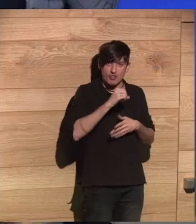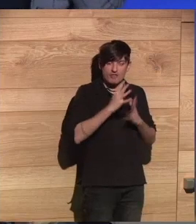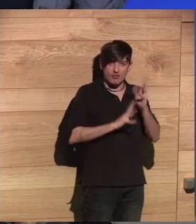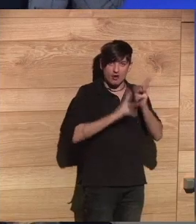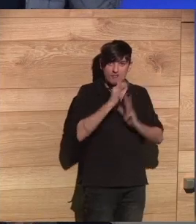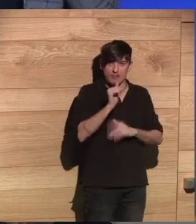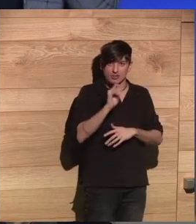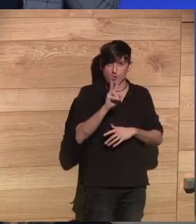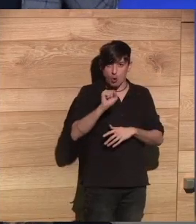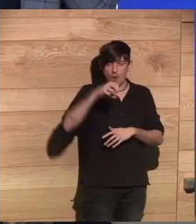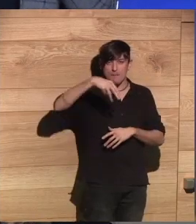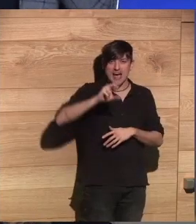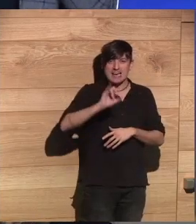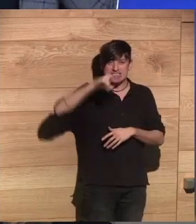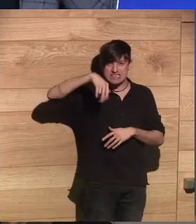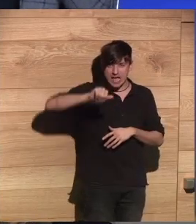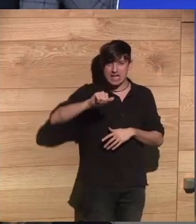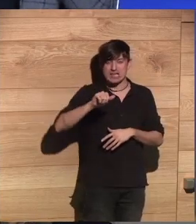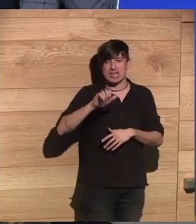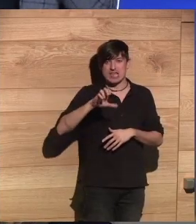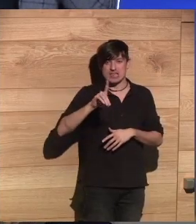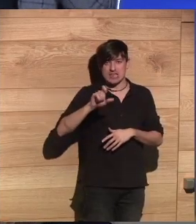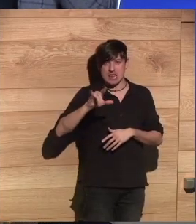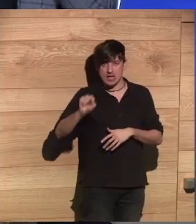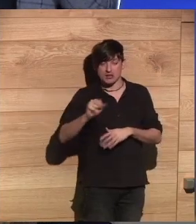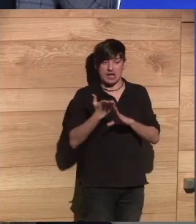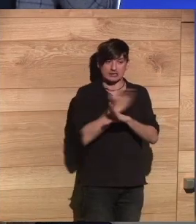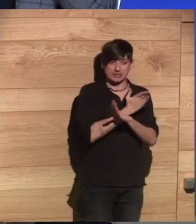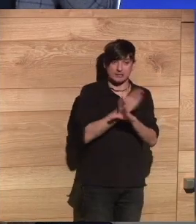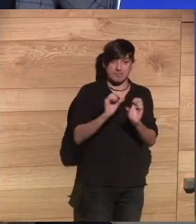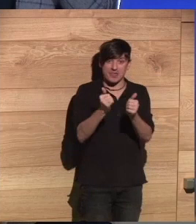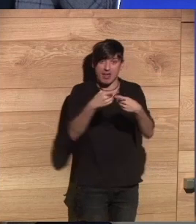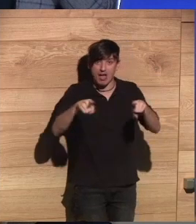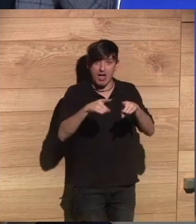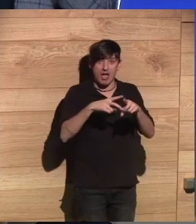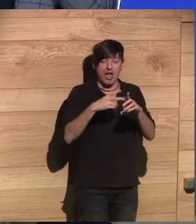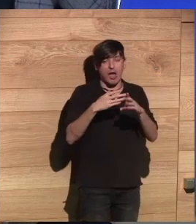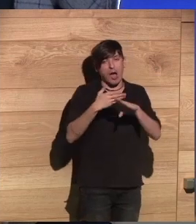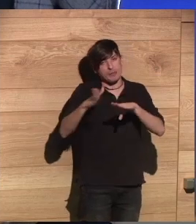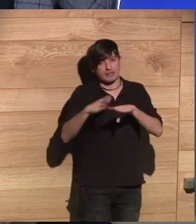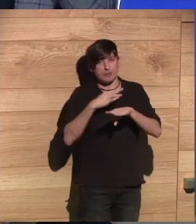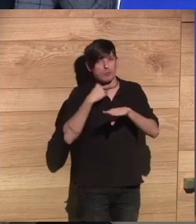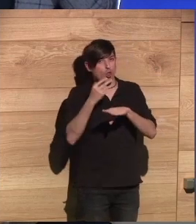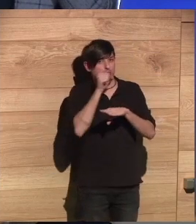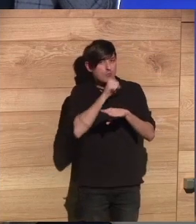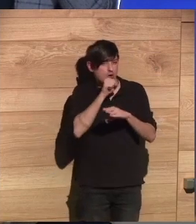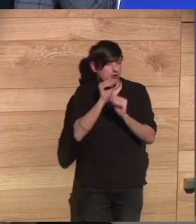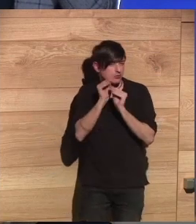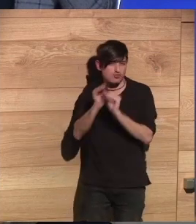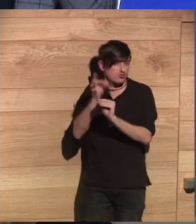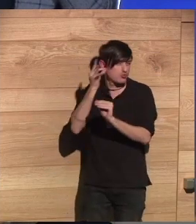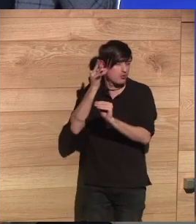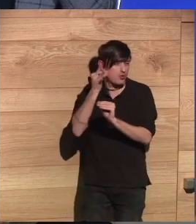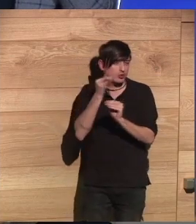Heredia. Y antes de que suene, aparte de la voz y de la melodía maravillosa de Marina, también los